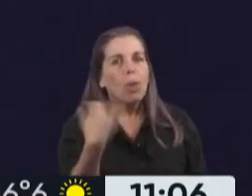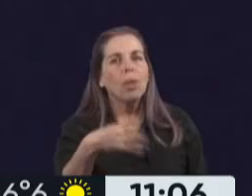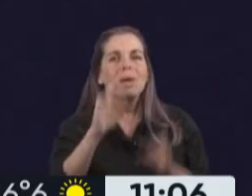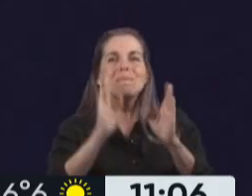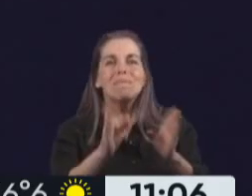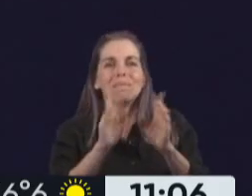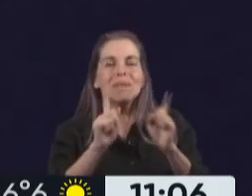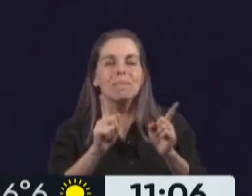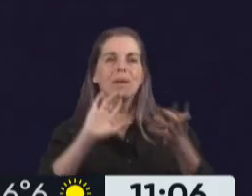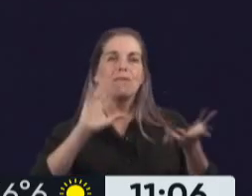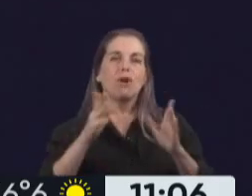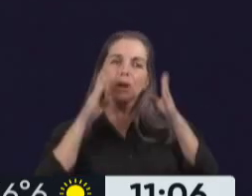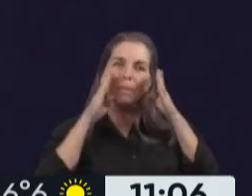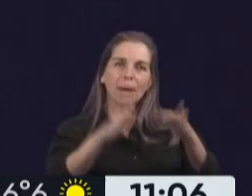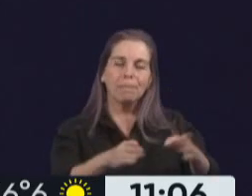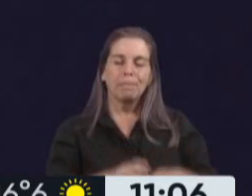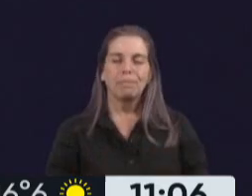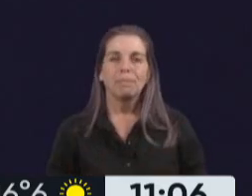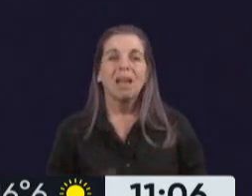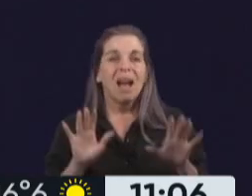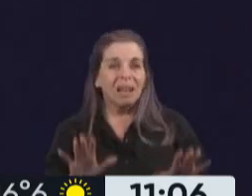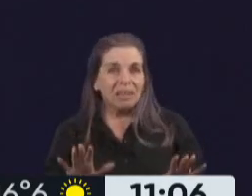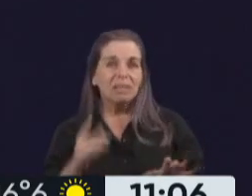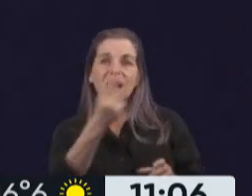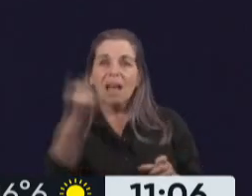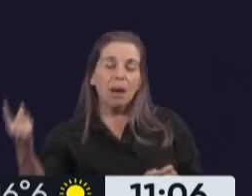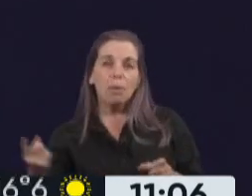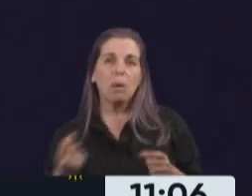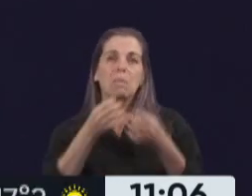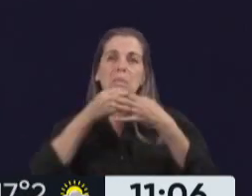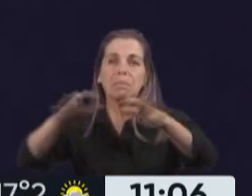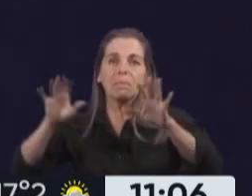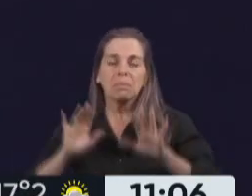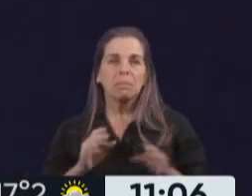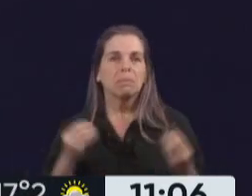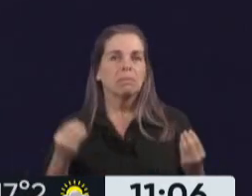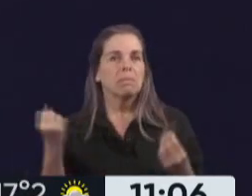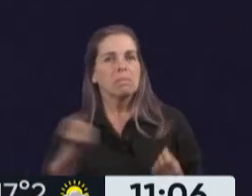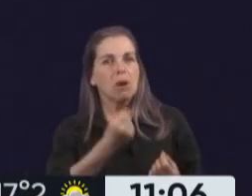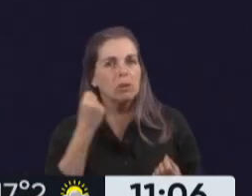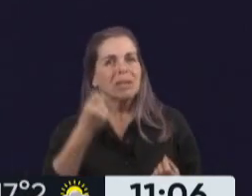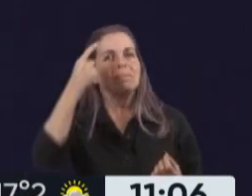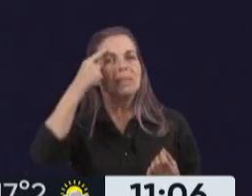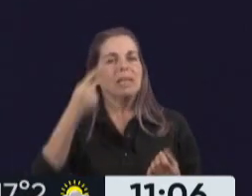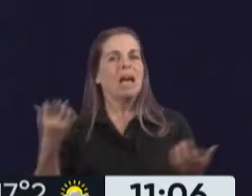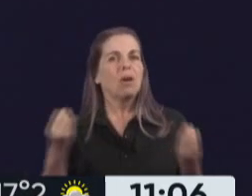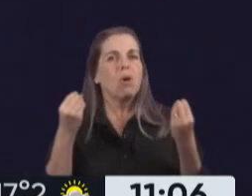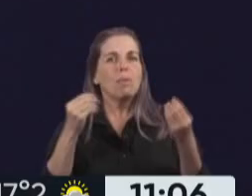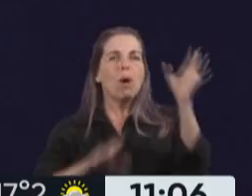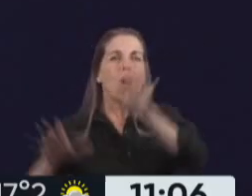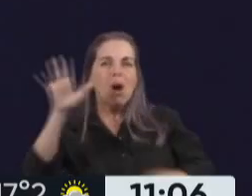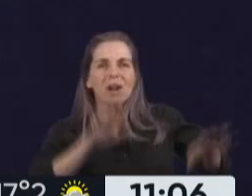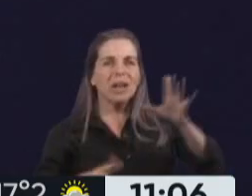misma dirección. Estas actitudes reafirman lo ineludible: un país distinto es imposible con los mismos de